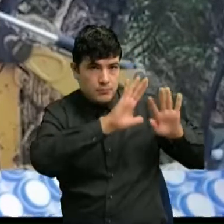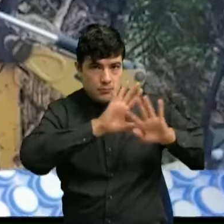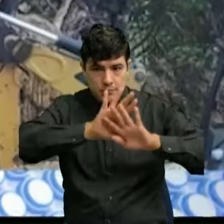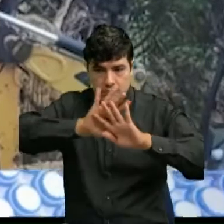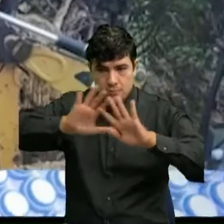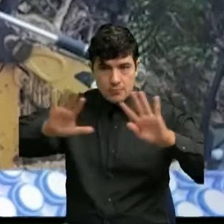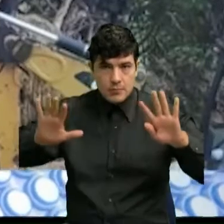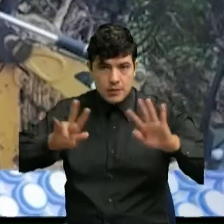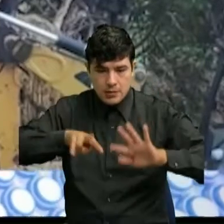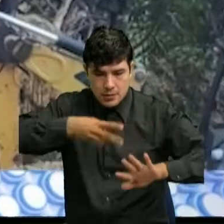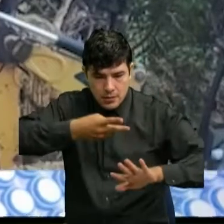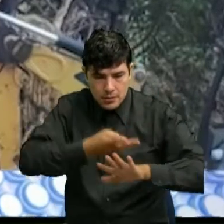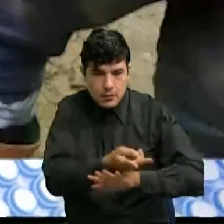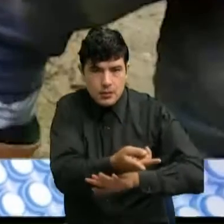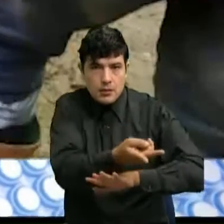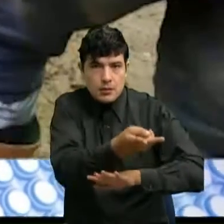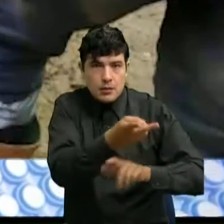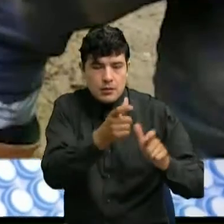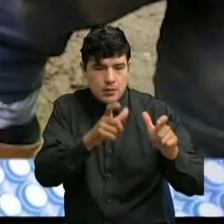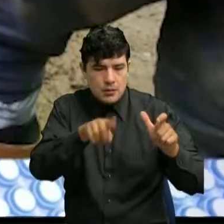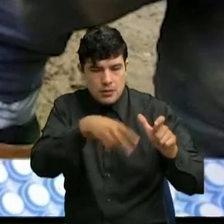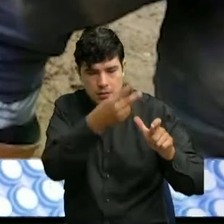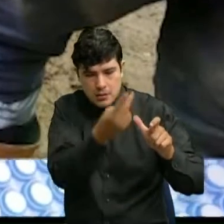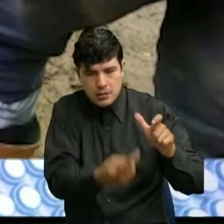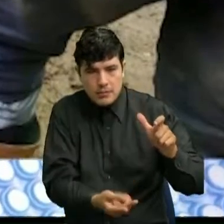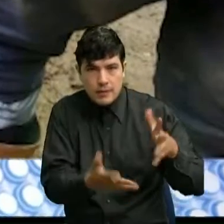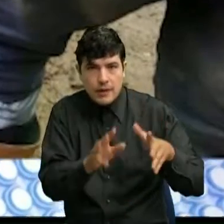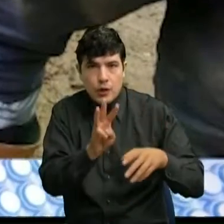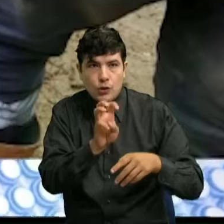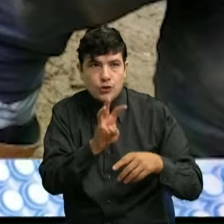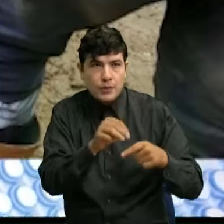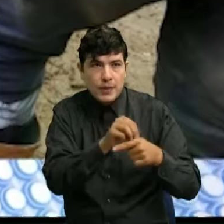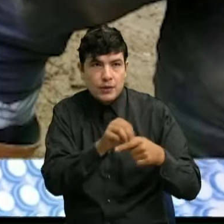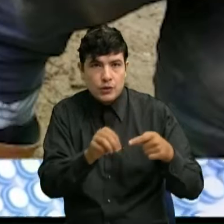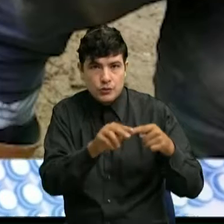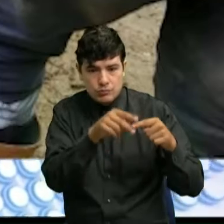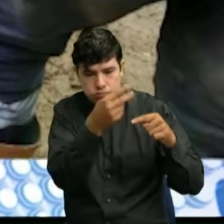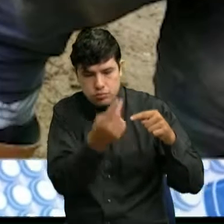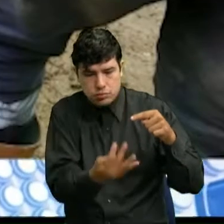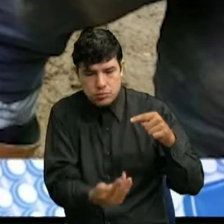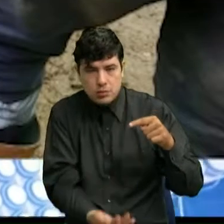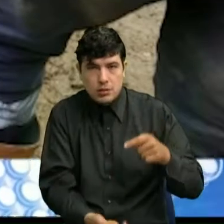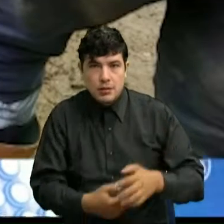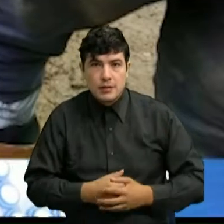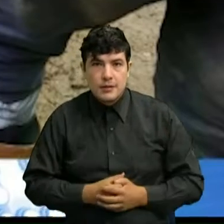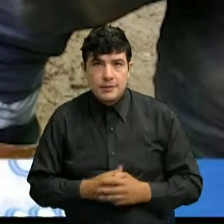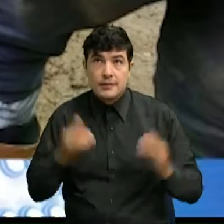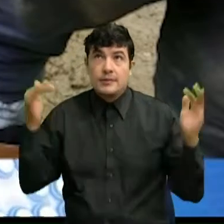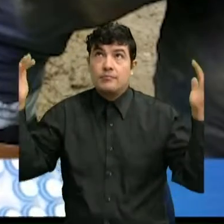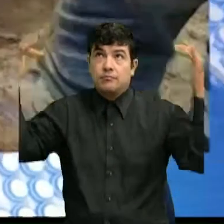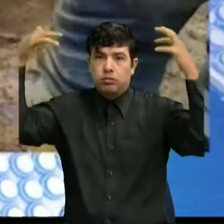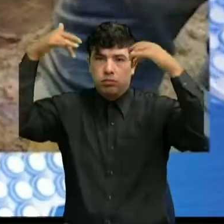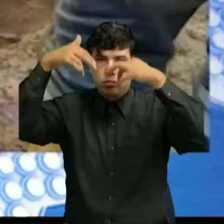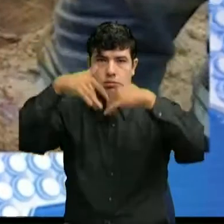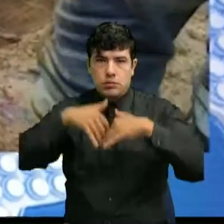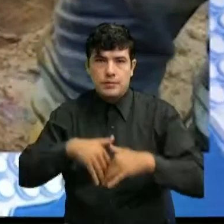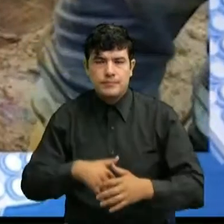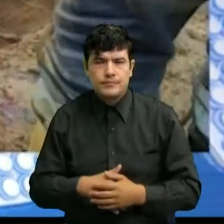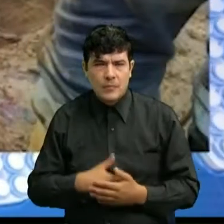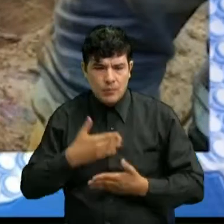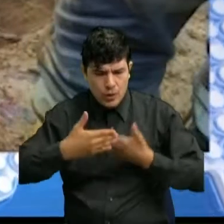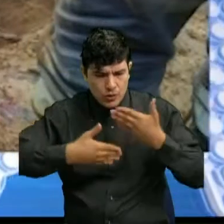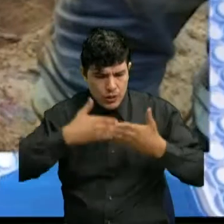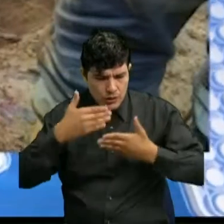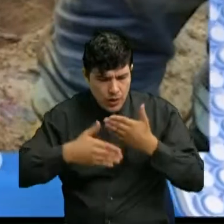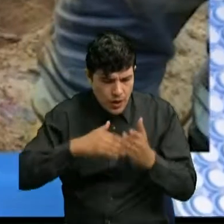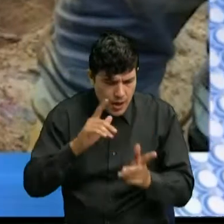resbaló, cayendo dentro del hoyo de al menos 8 metros de profundidad. Las labores de rescate duraron cerca de 22